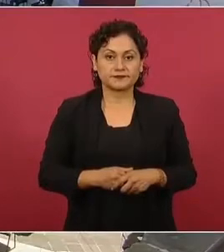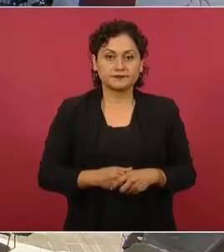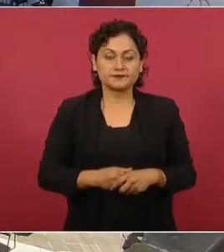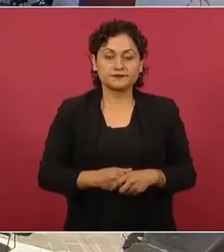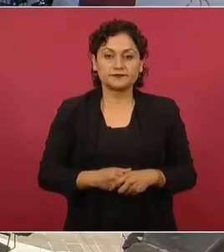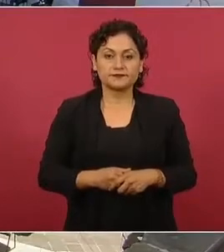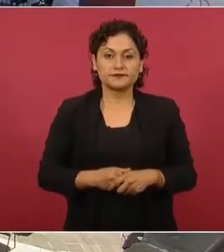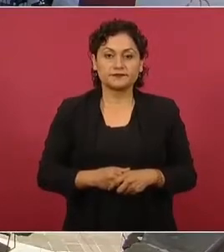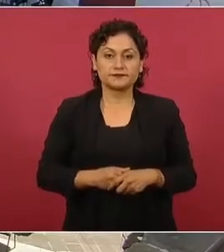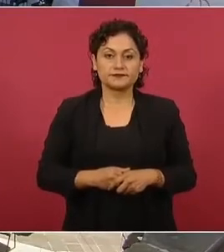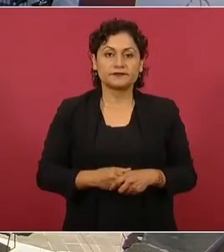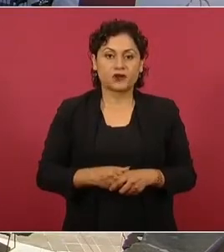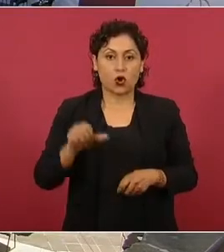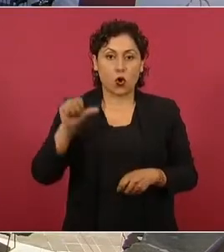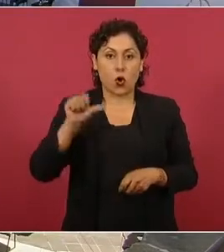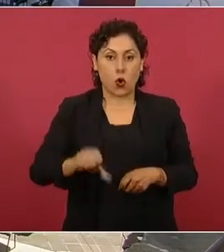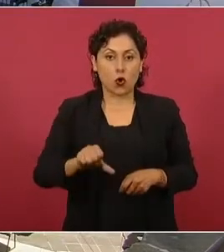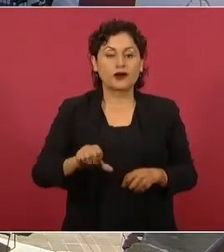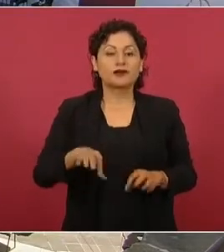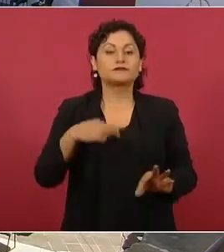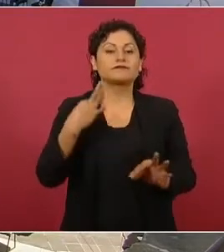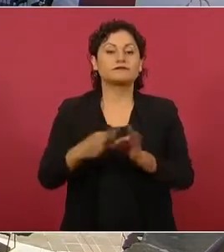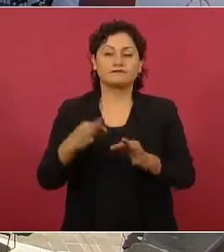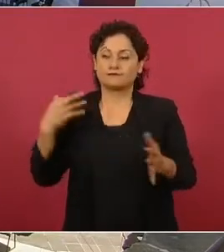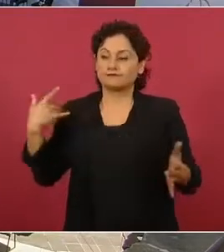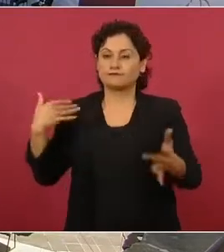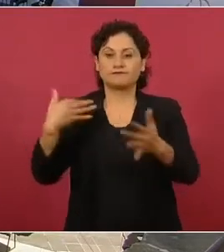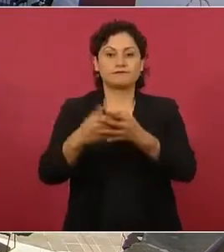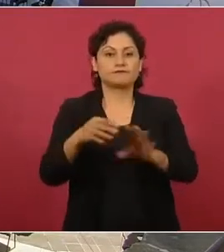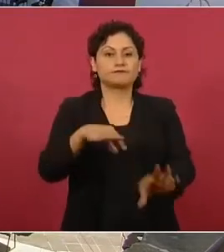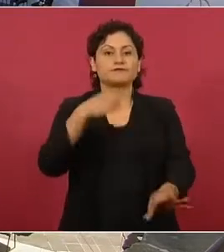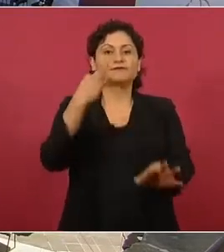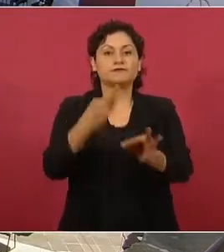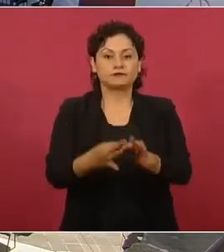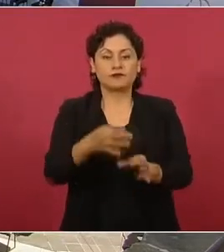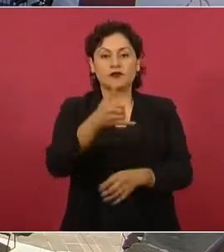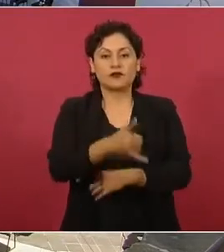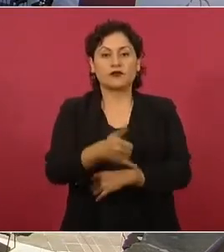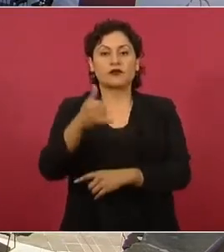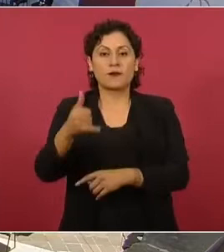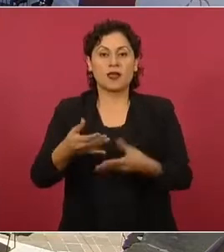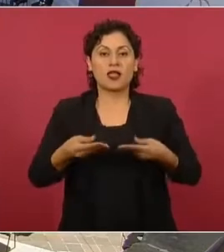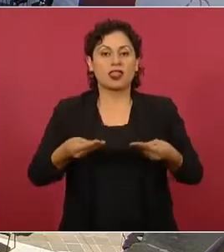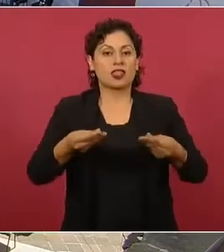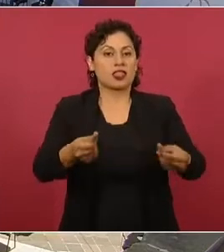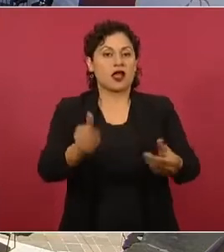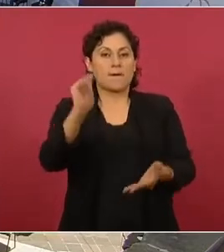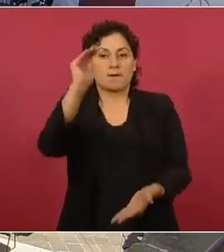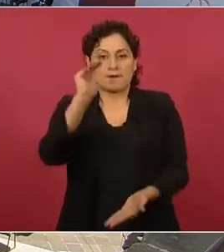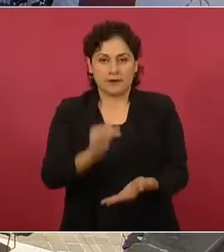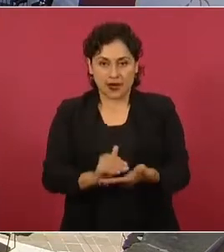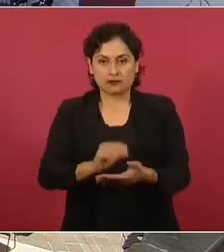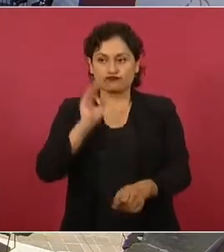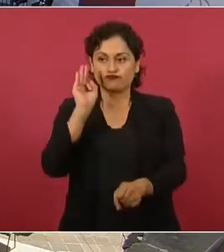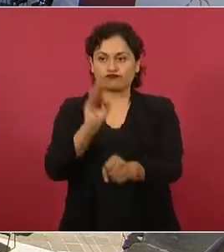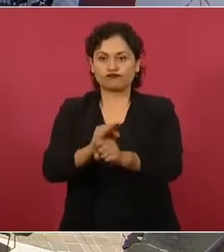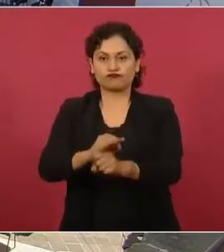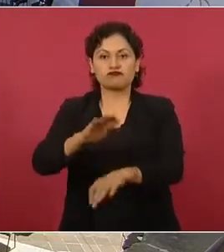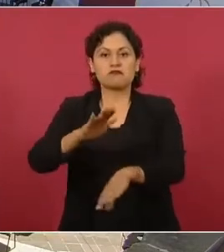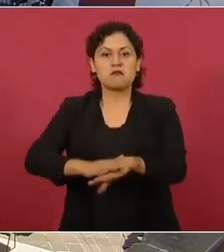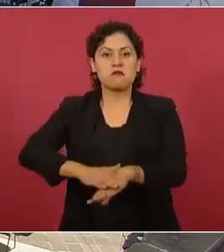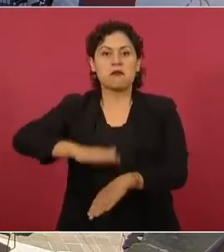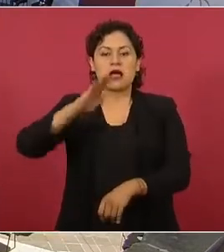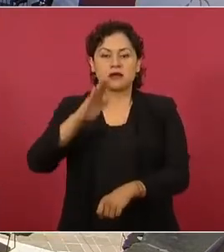Hoy consolidamos un Infonavit que gasta menos y que otorga mayor rendimiento a los trabajadores, un instituto que atiende de frente